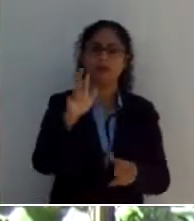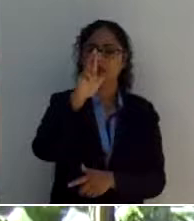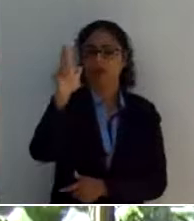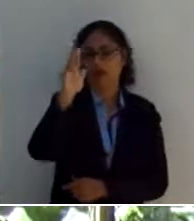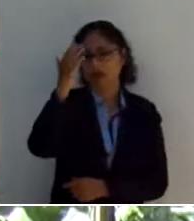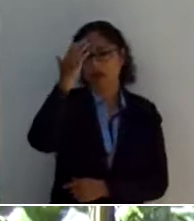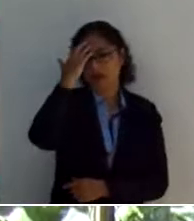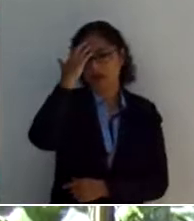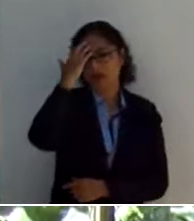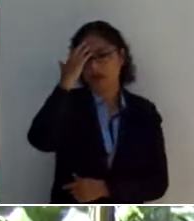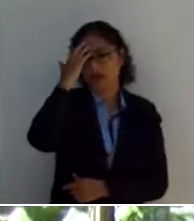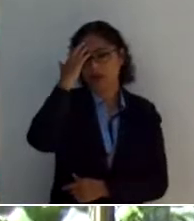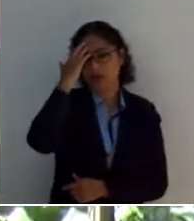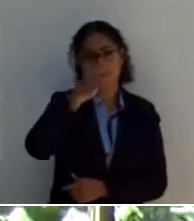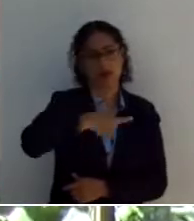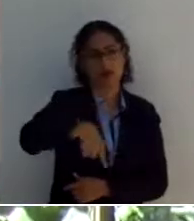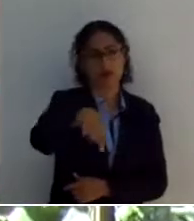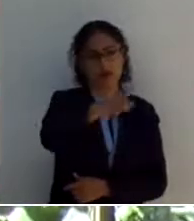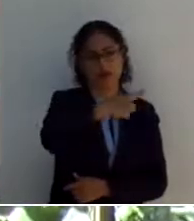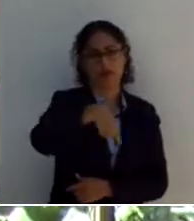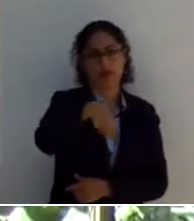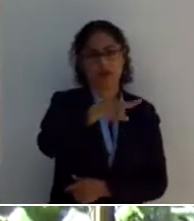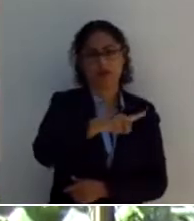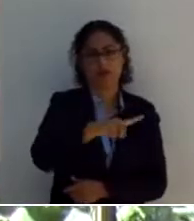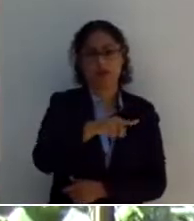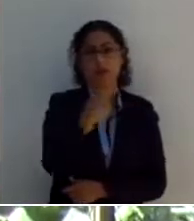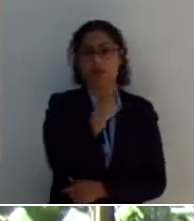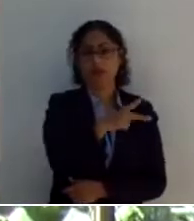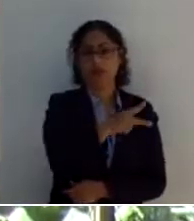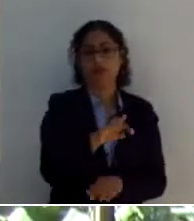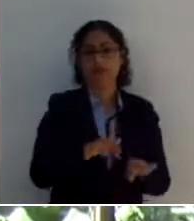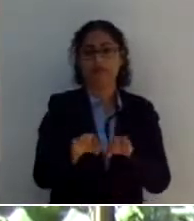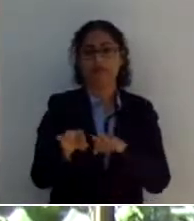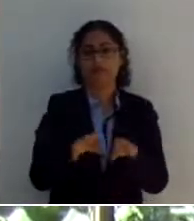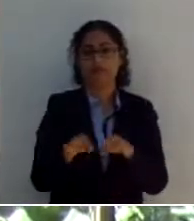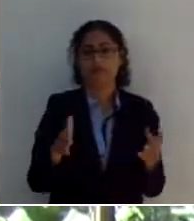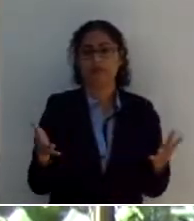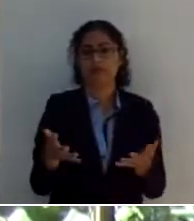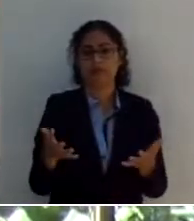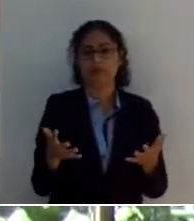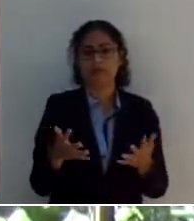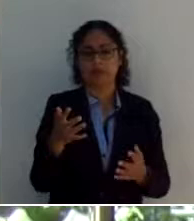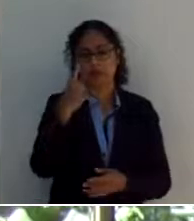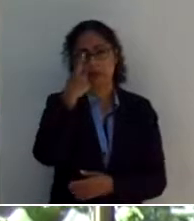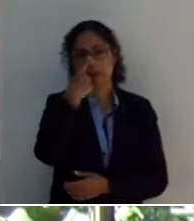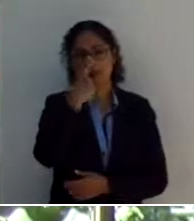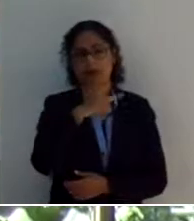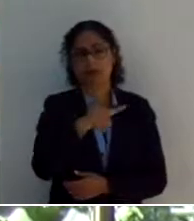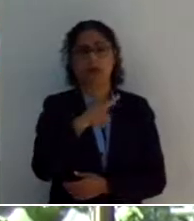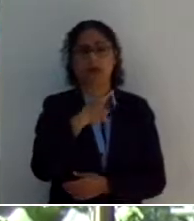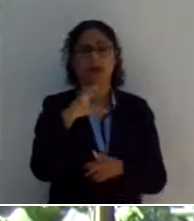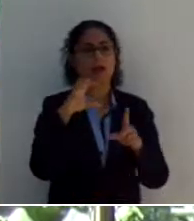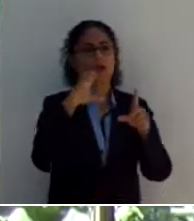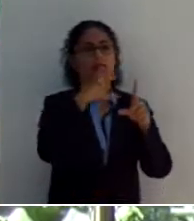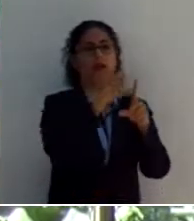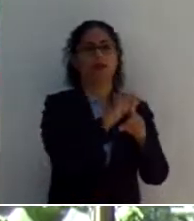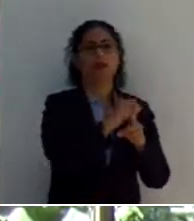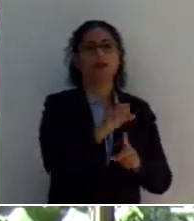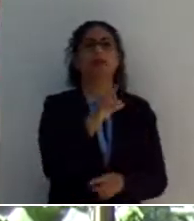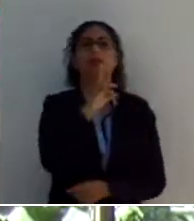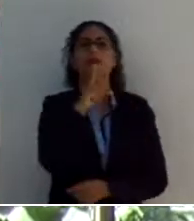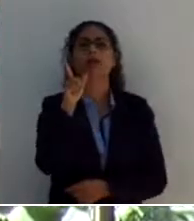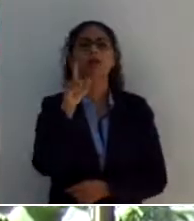reconociendo en ustedes el papel que juegan para alcanzar un